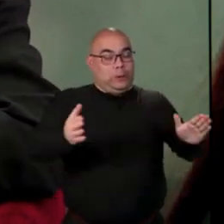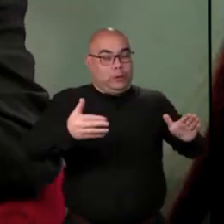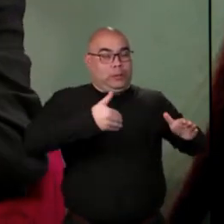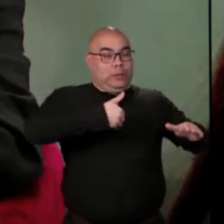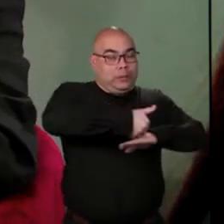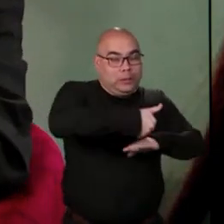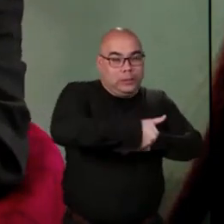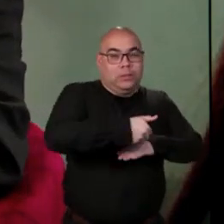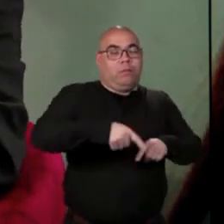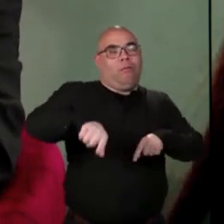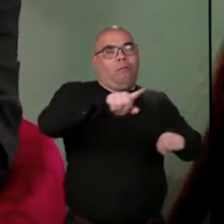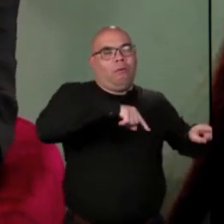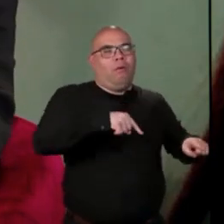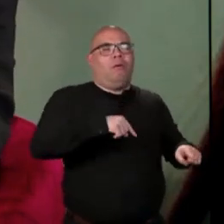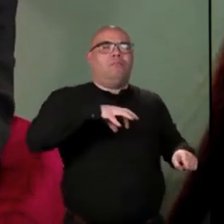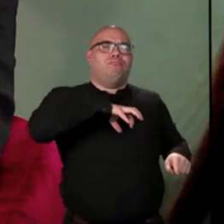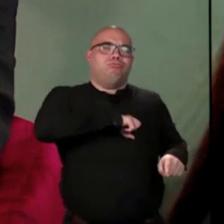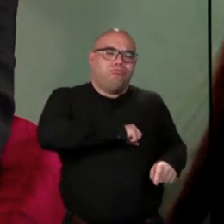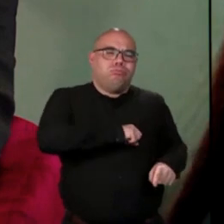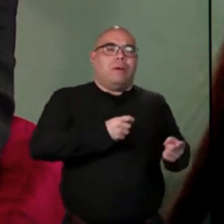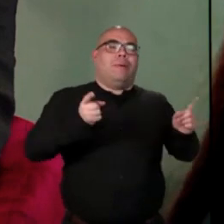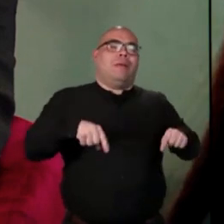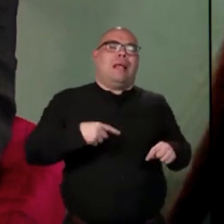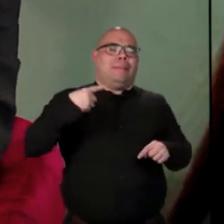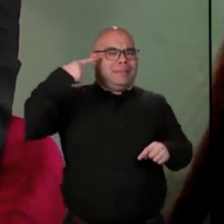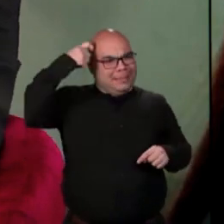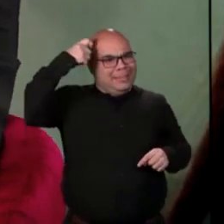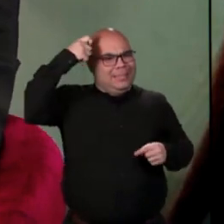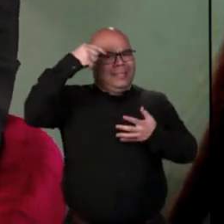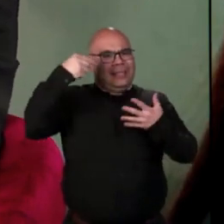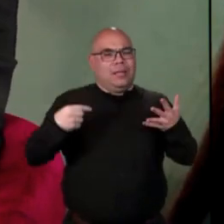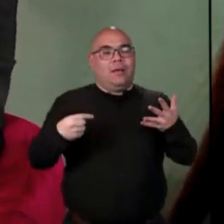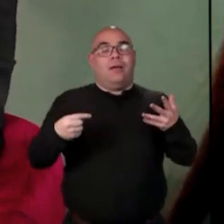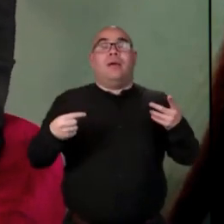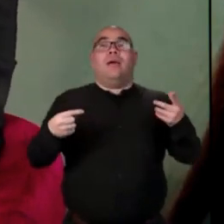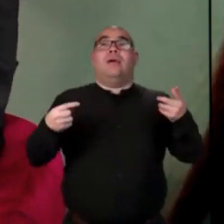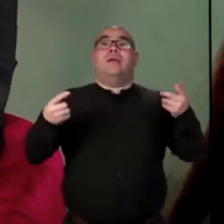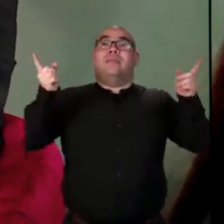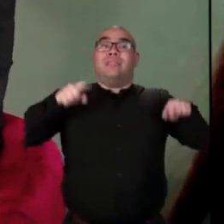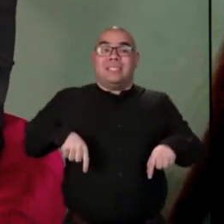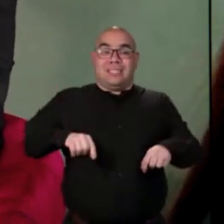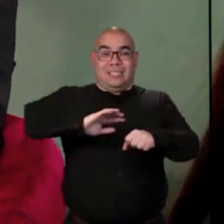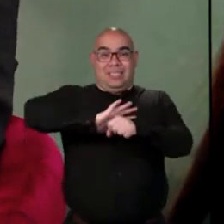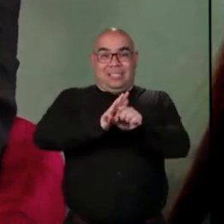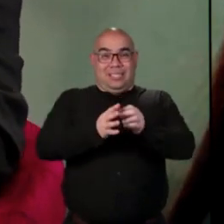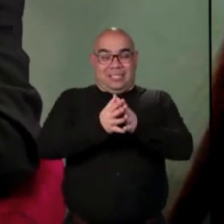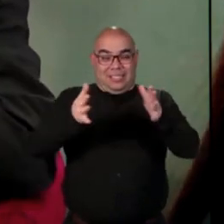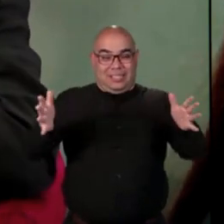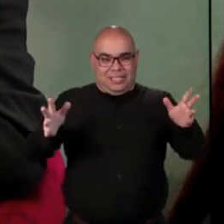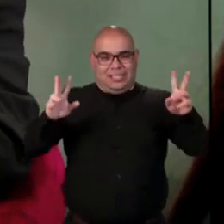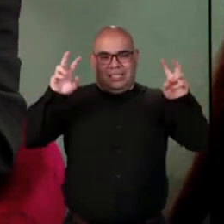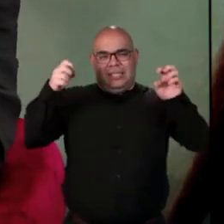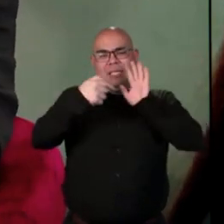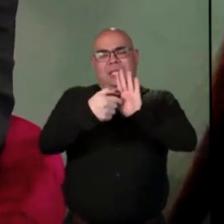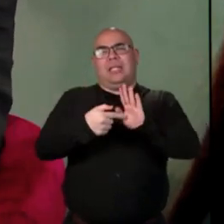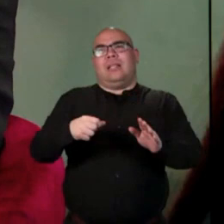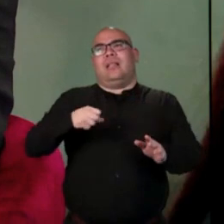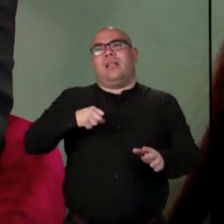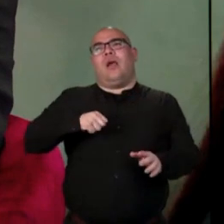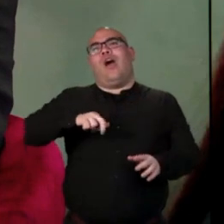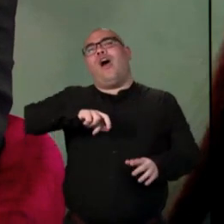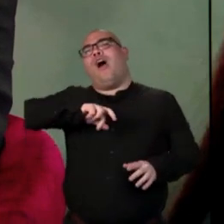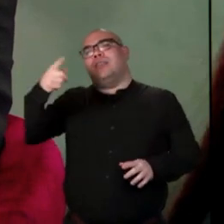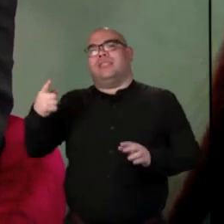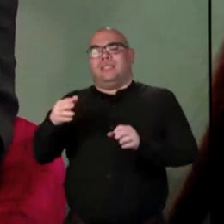de dolor, grandes desafíos, la pandemia tiene también otra cara de la moneda, y es